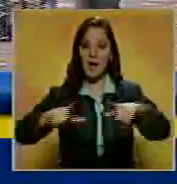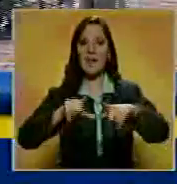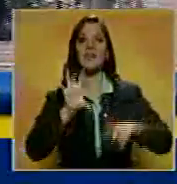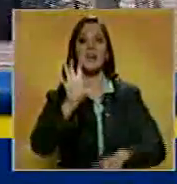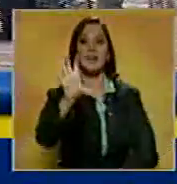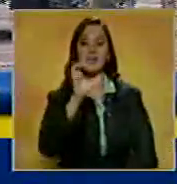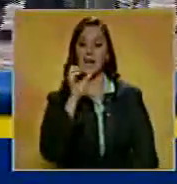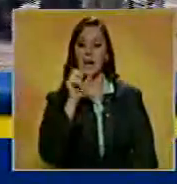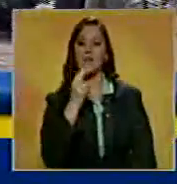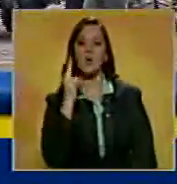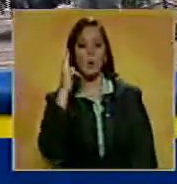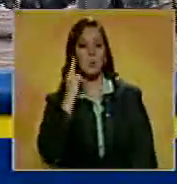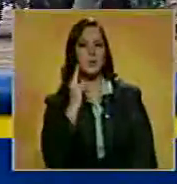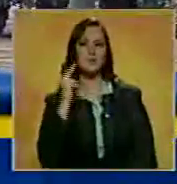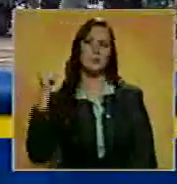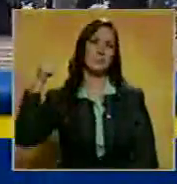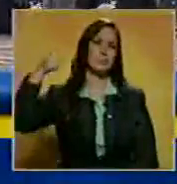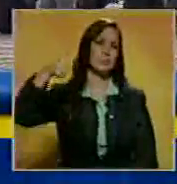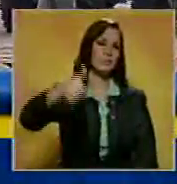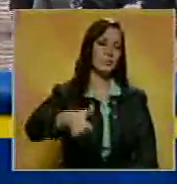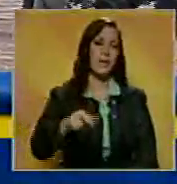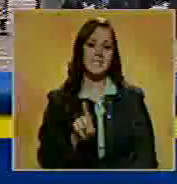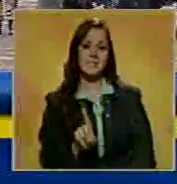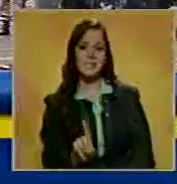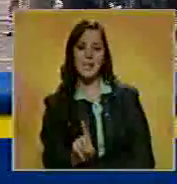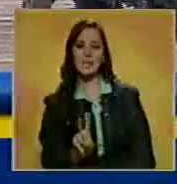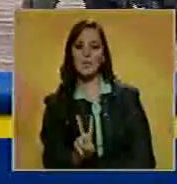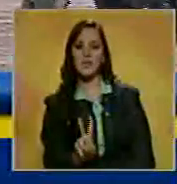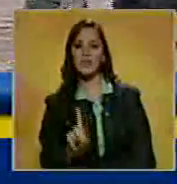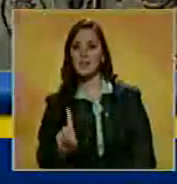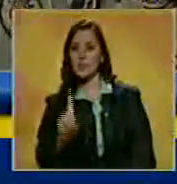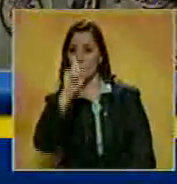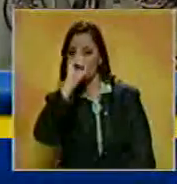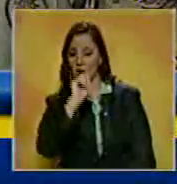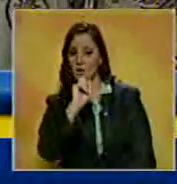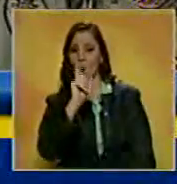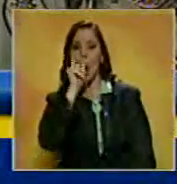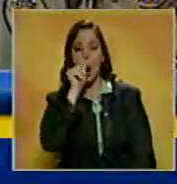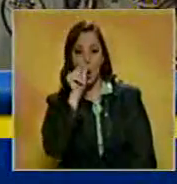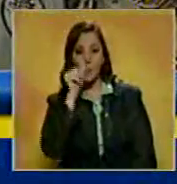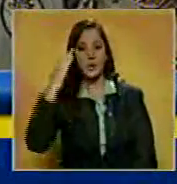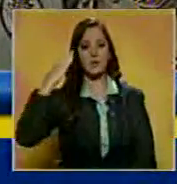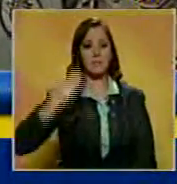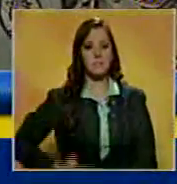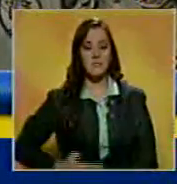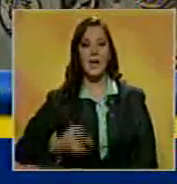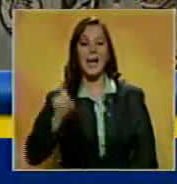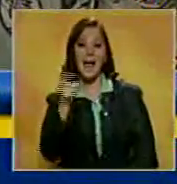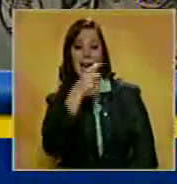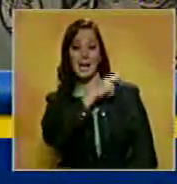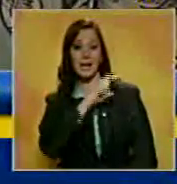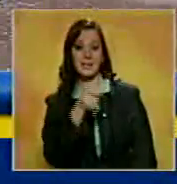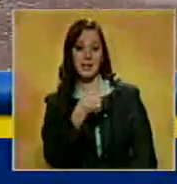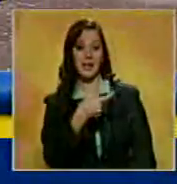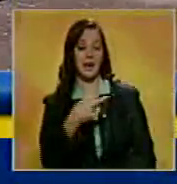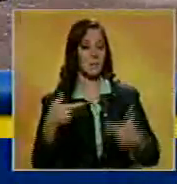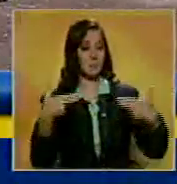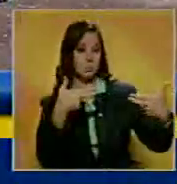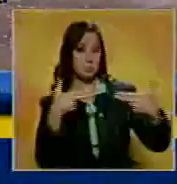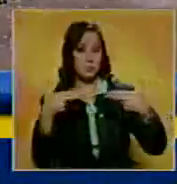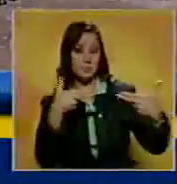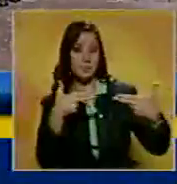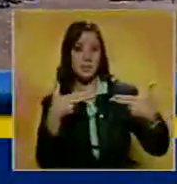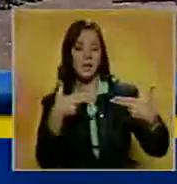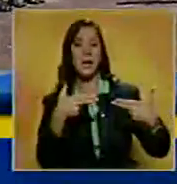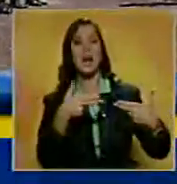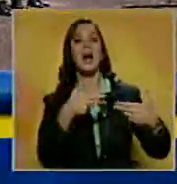donde hace 121 años el general venezolano Domingo Antonio Cifontes enfrentó a tropas inglesas,